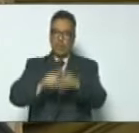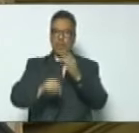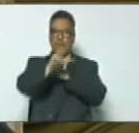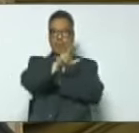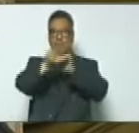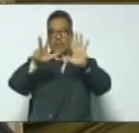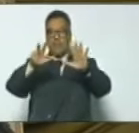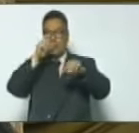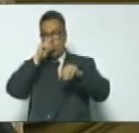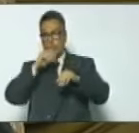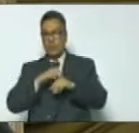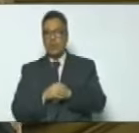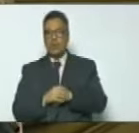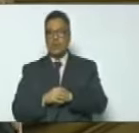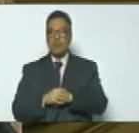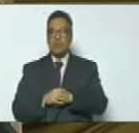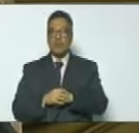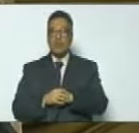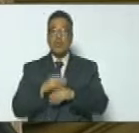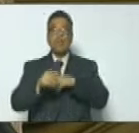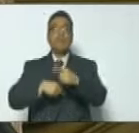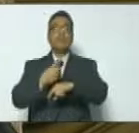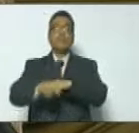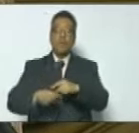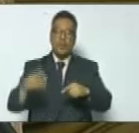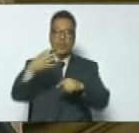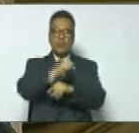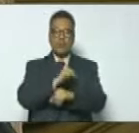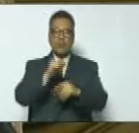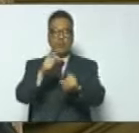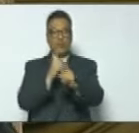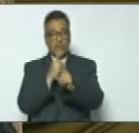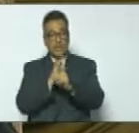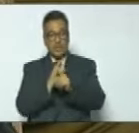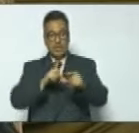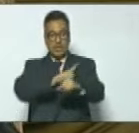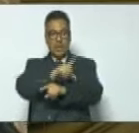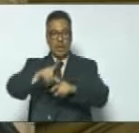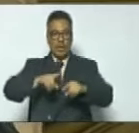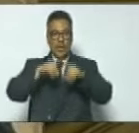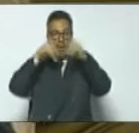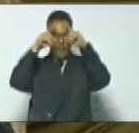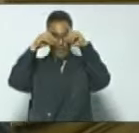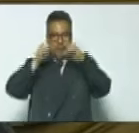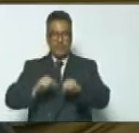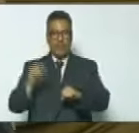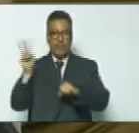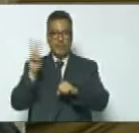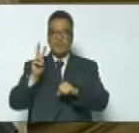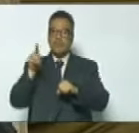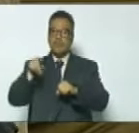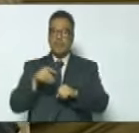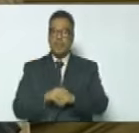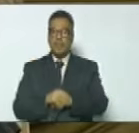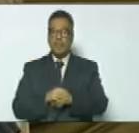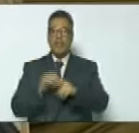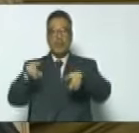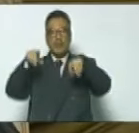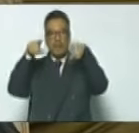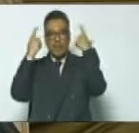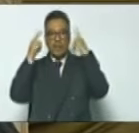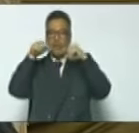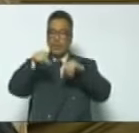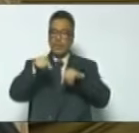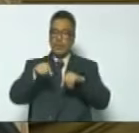38 años. Que luego de obtenido su campeonato en la Liga Venezolana de Béisbol Profesional, los Tiburones